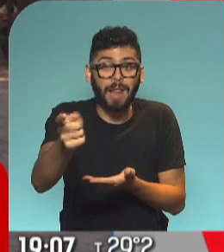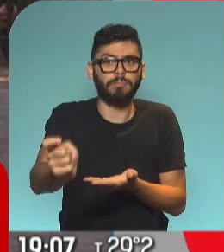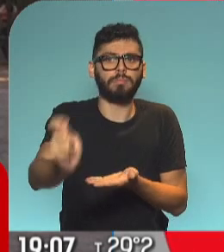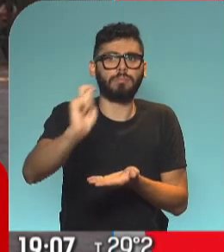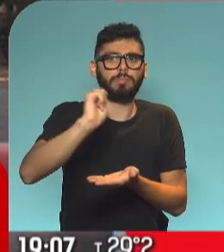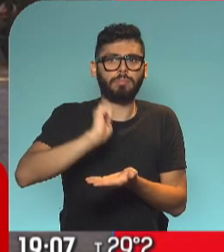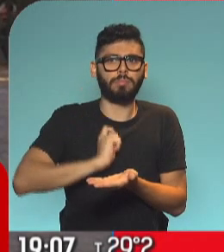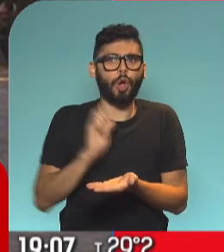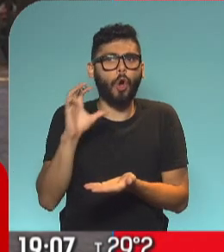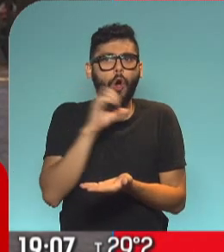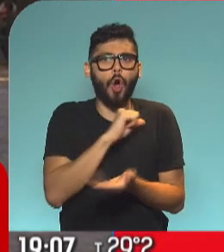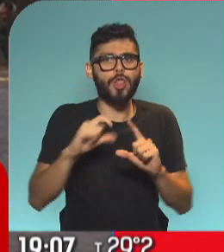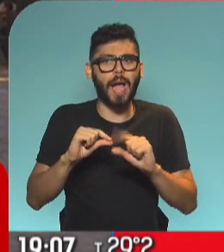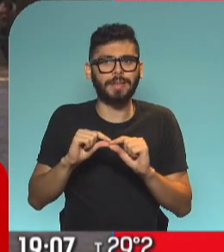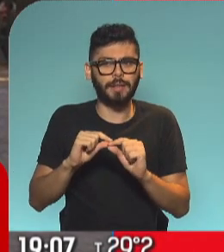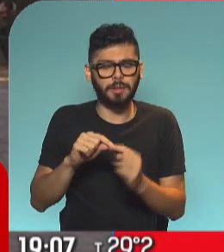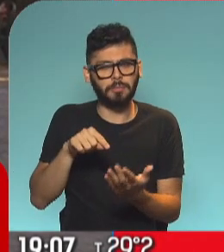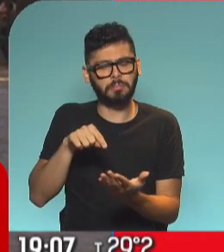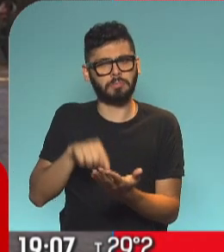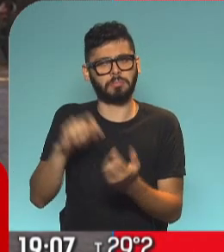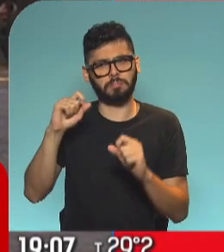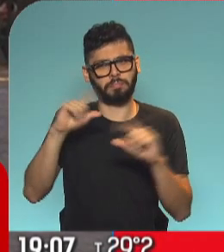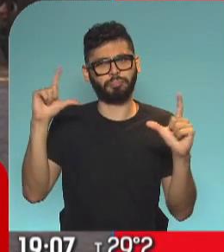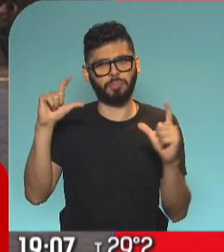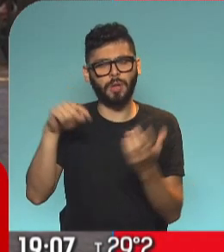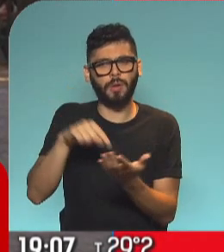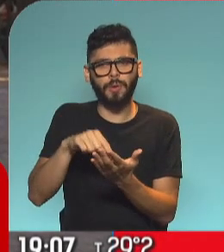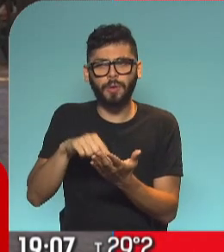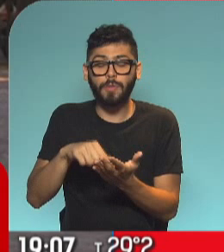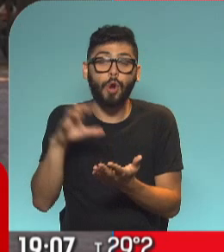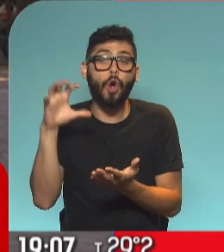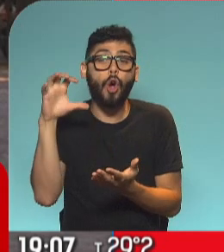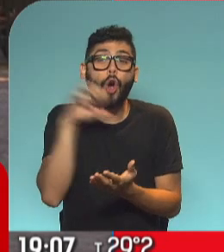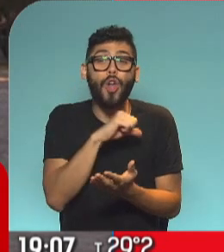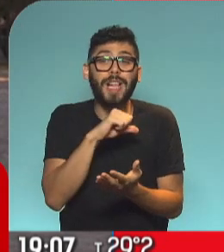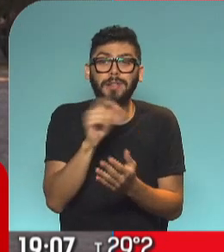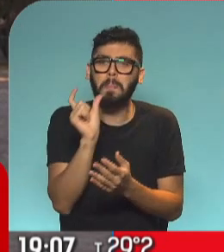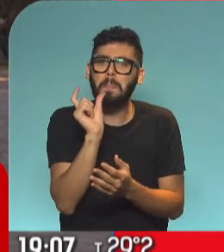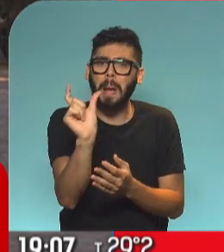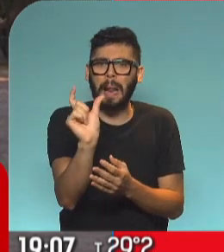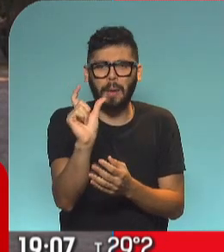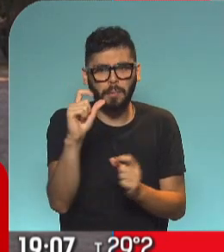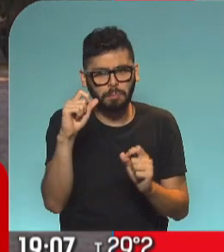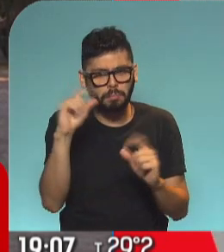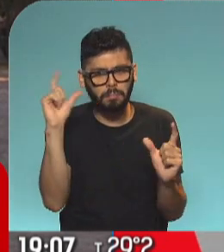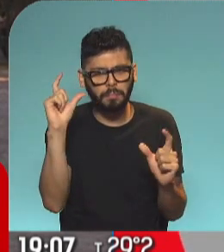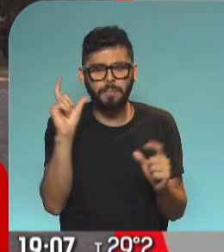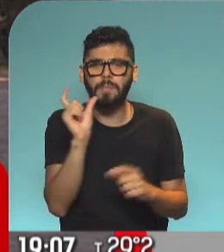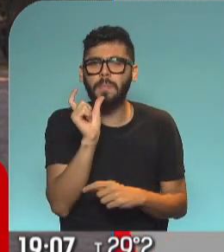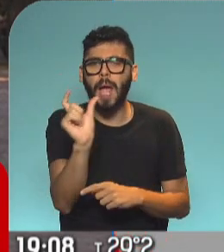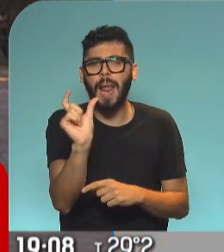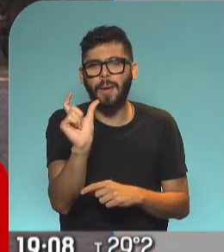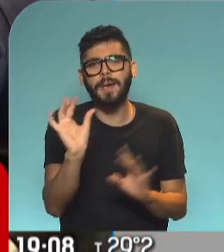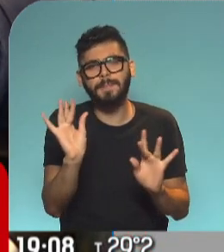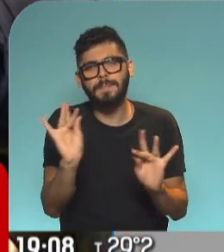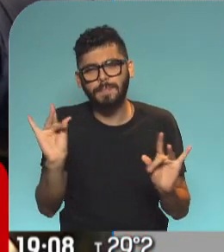llamó la atención la palabra utilizada como password como palabra clave vamos a utilizarlo con mucha prudencia